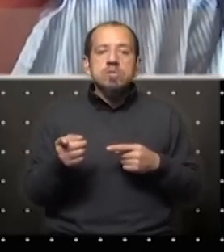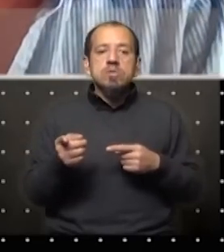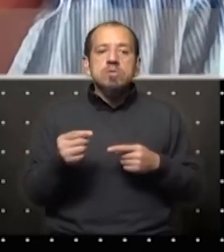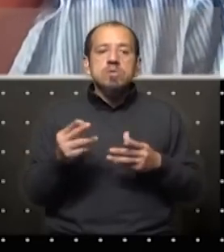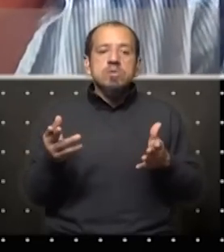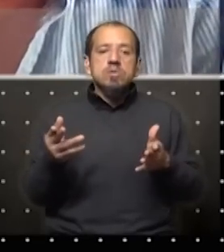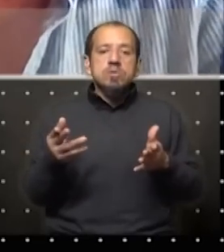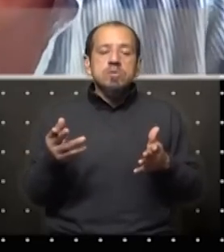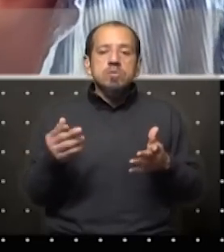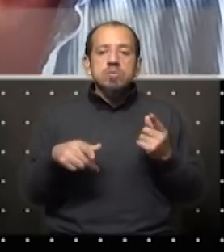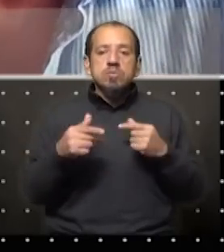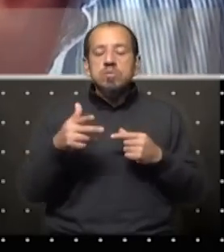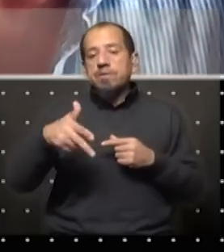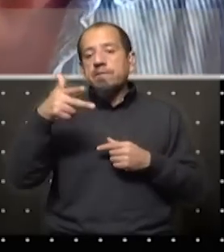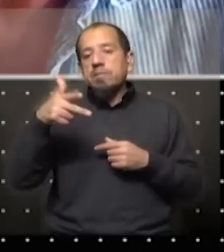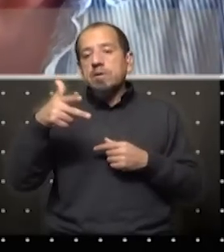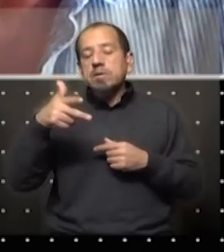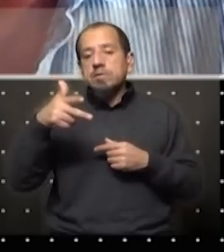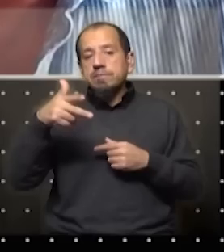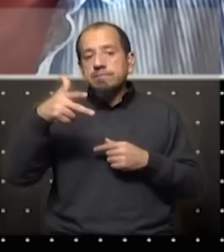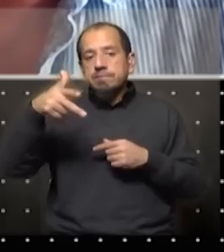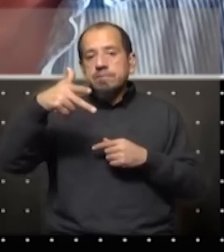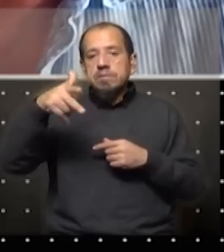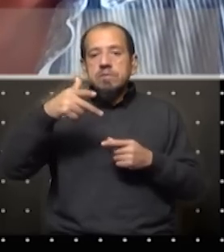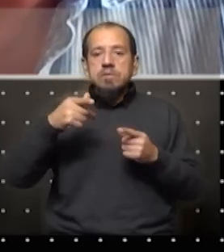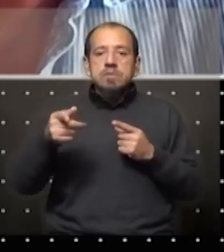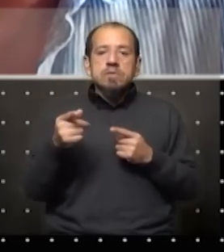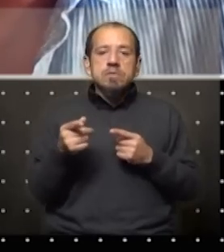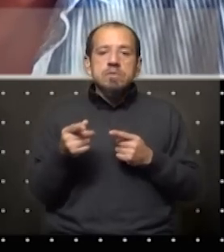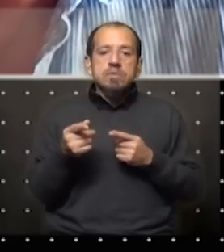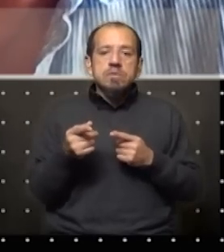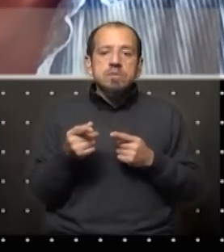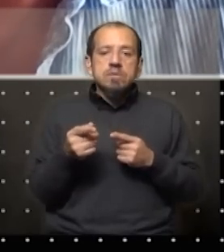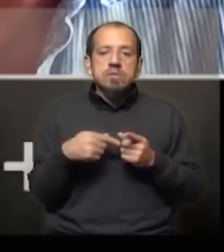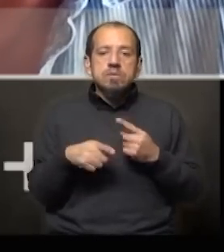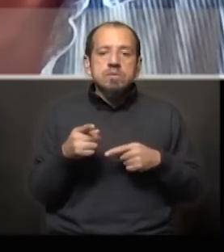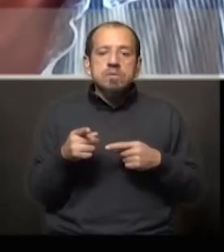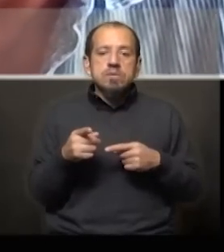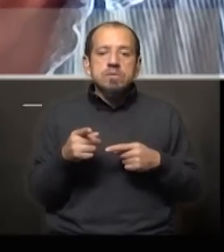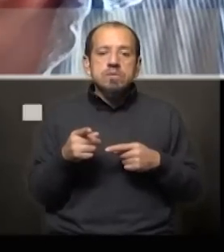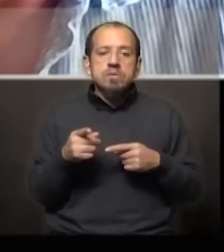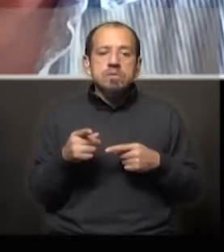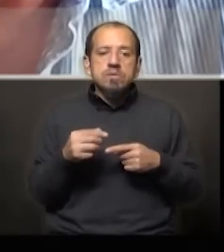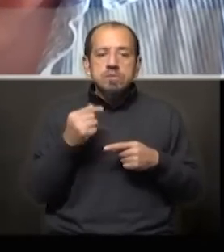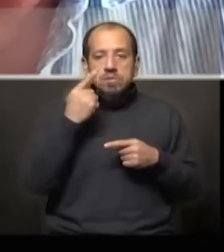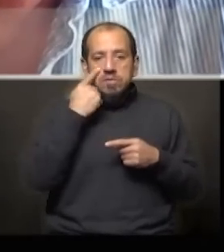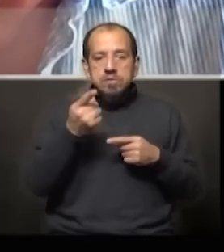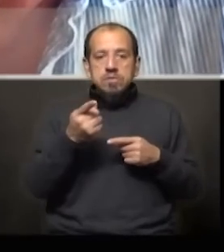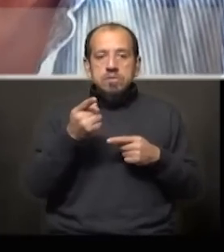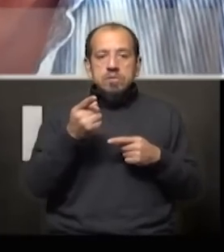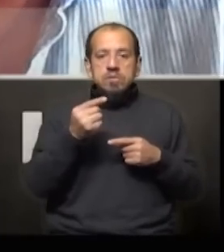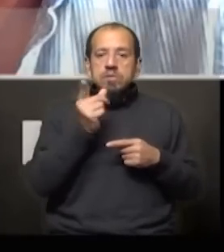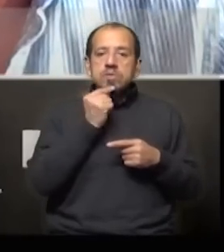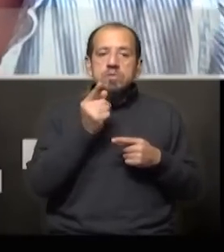del arma de fuego hubo una filmación amateur del hecho y se se vio que la policía